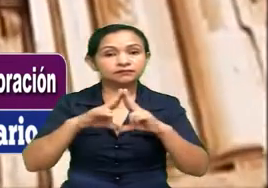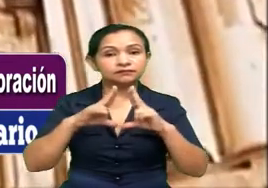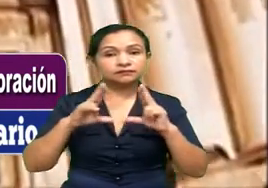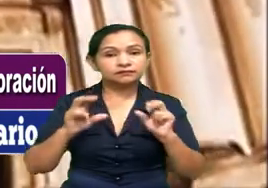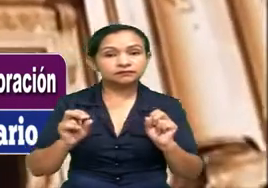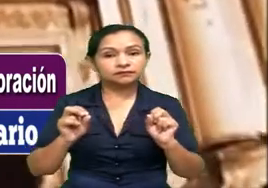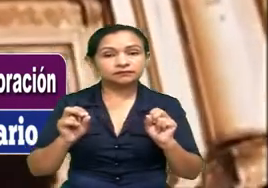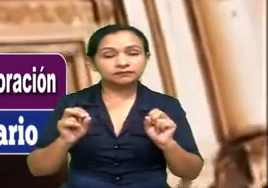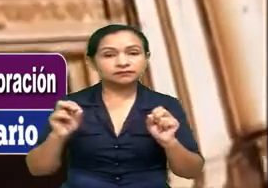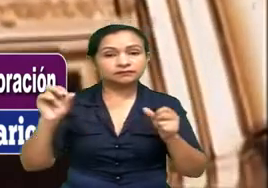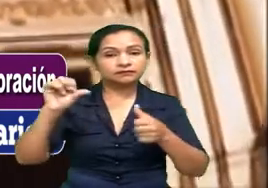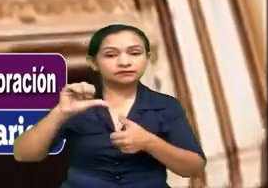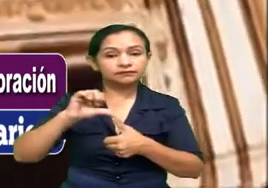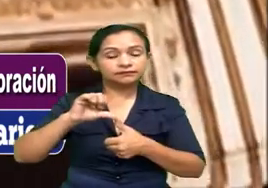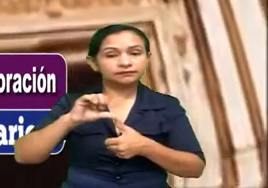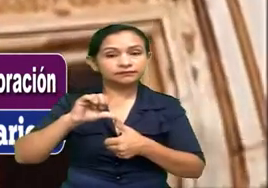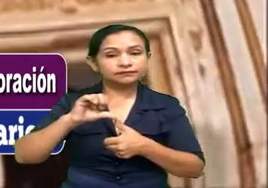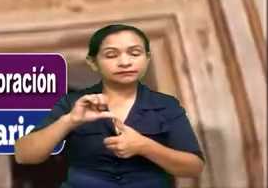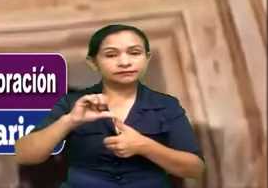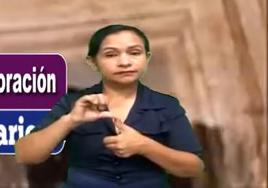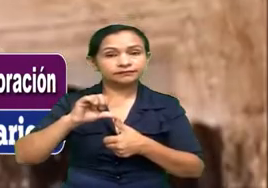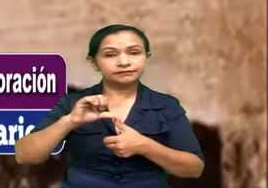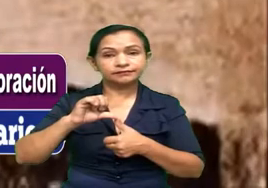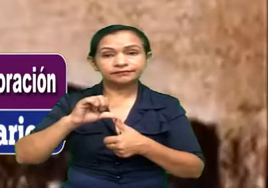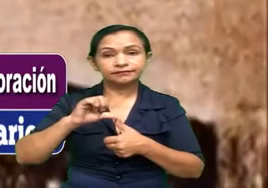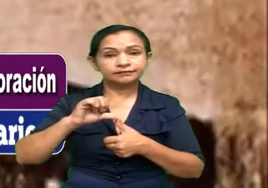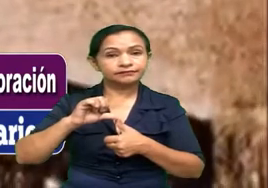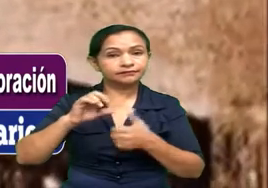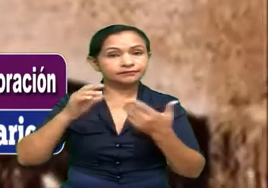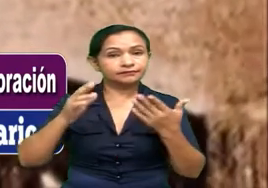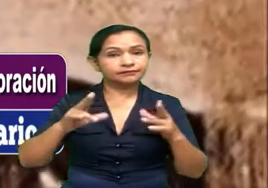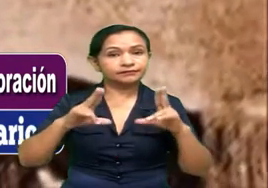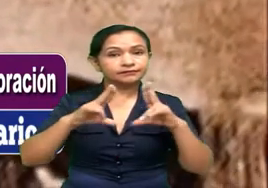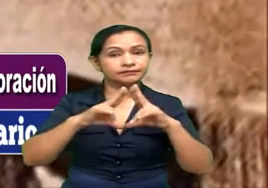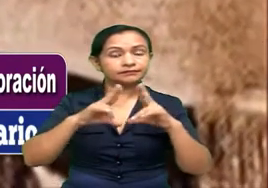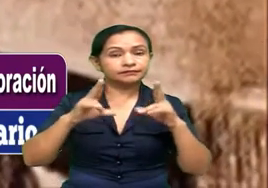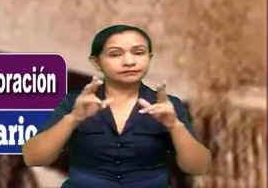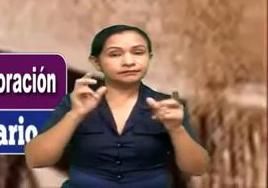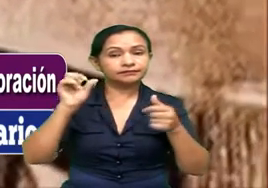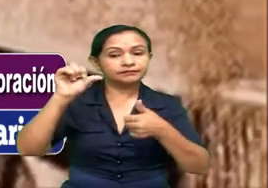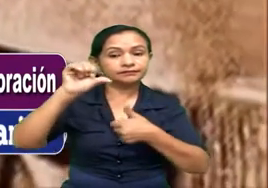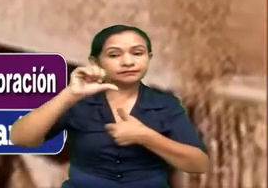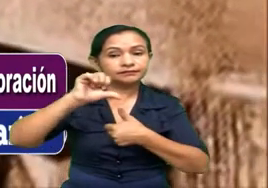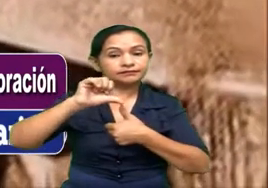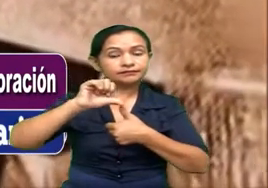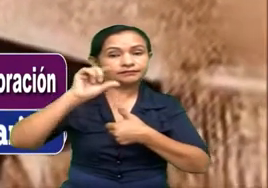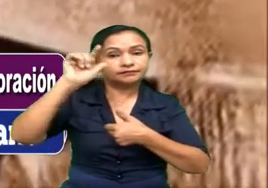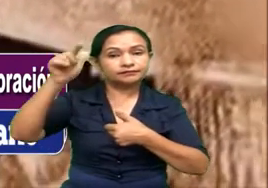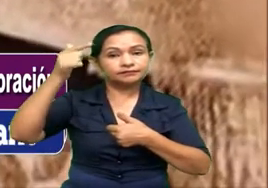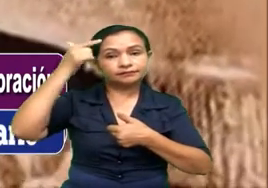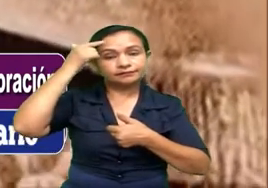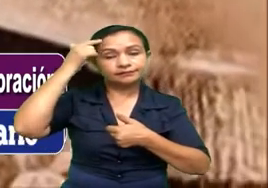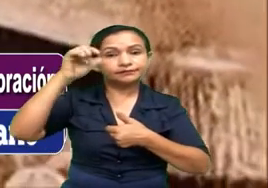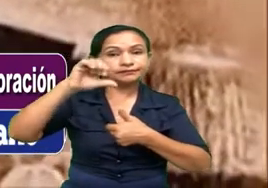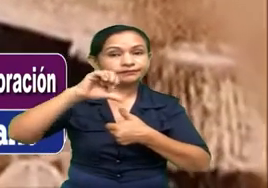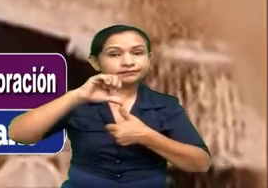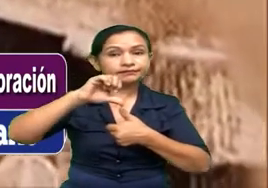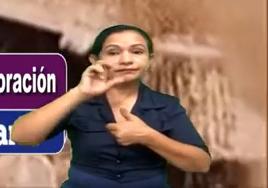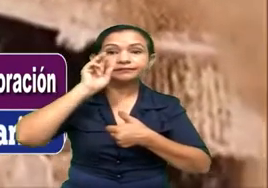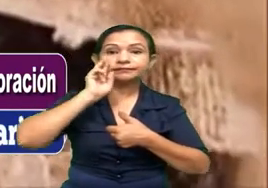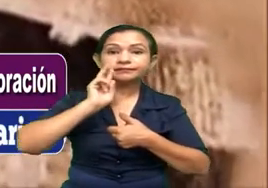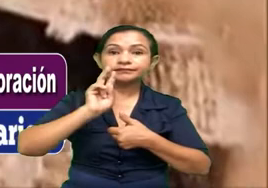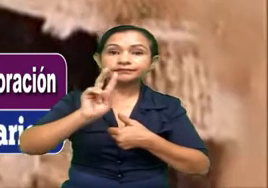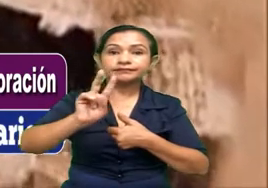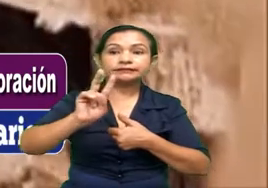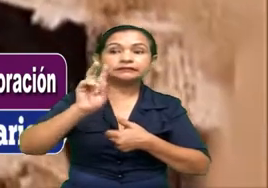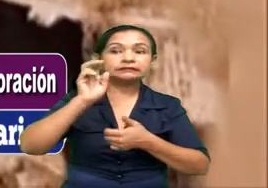toda Centroamérica. Nicaragua era una cabeza de playa para proyectarse hacia Centroamérica y los gobiernos de Centroamérica miran esa